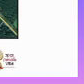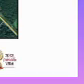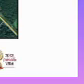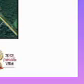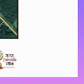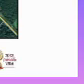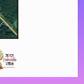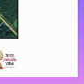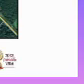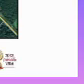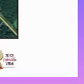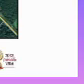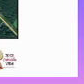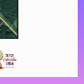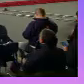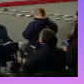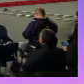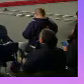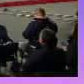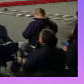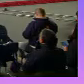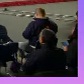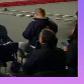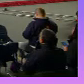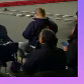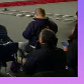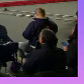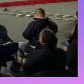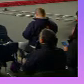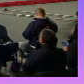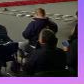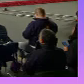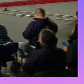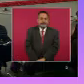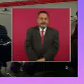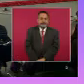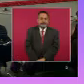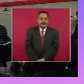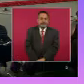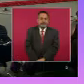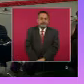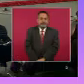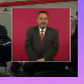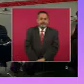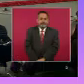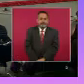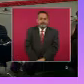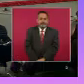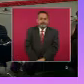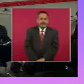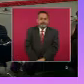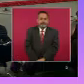va a contener todo lo necesario para el adecuado funcionamiento del hotel. ¿Es cuanto, señor presidente?